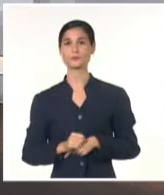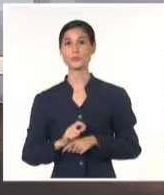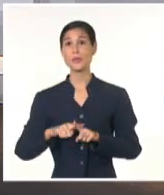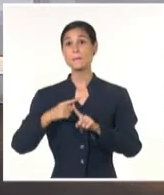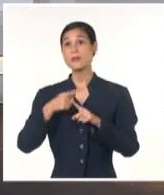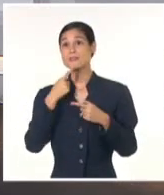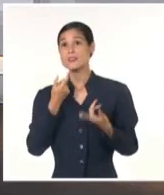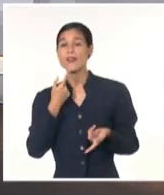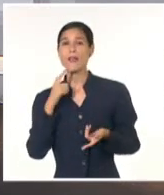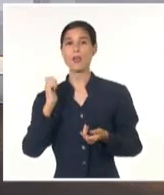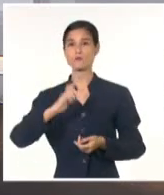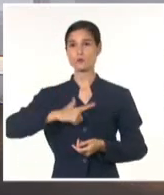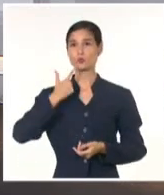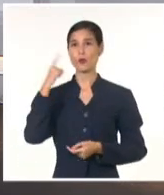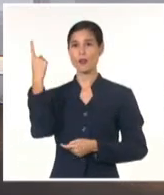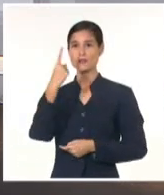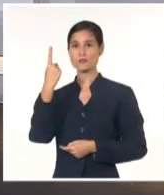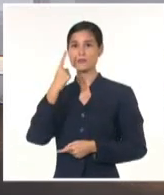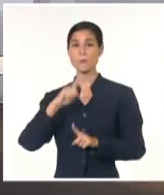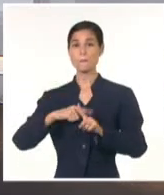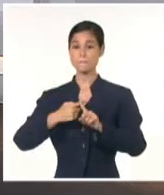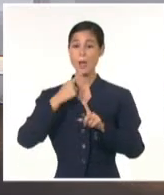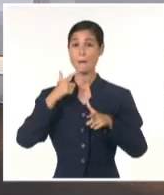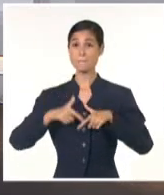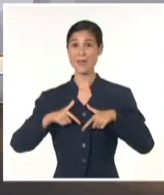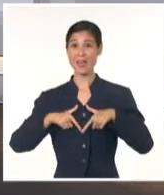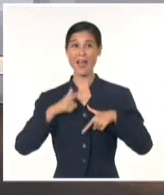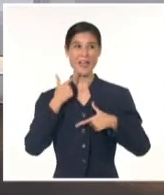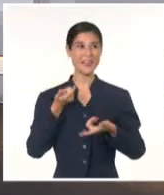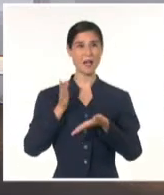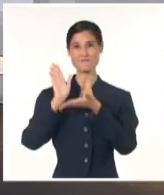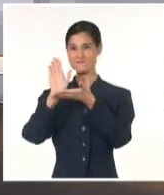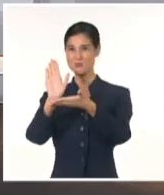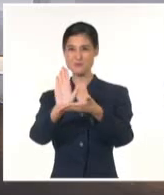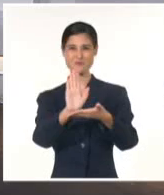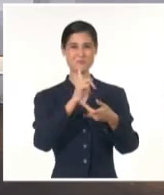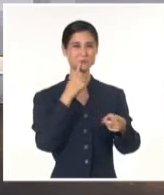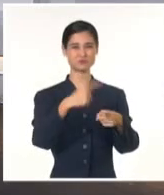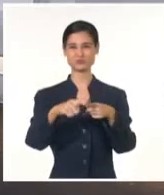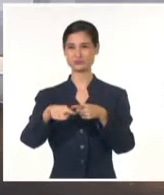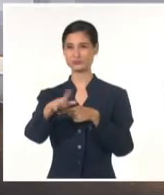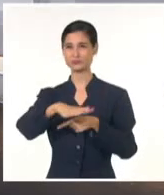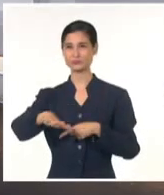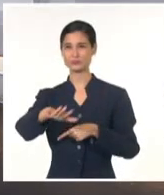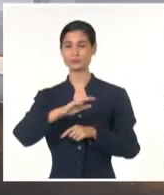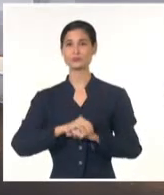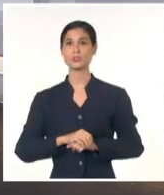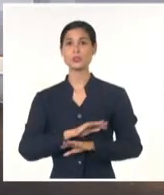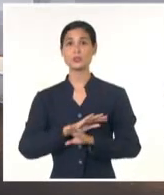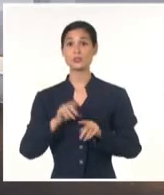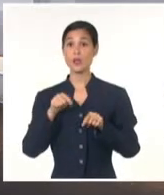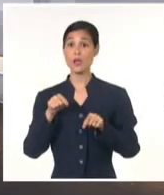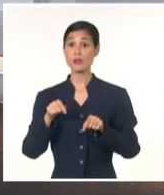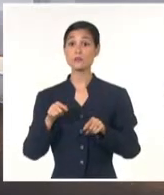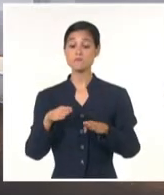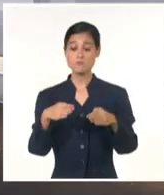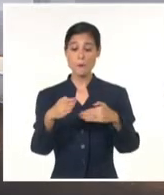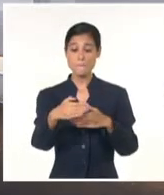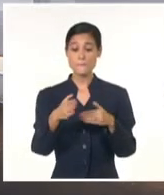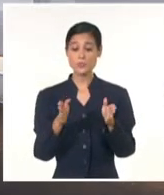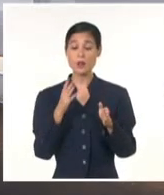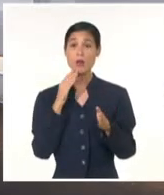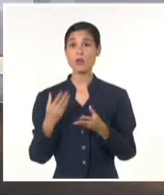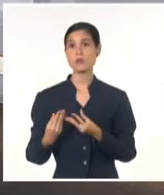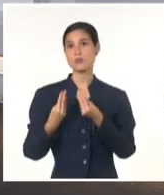nacional y la medalla Alejo Carpentier, entre otros reconocimientos. Su cadáver será expuesto en la funeraria de Marianao y el sepelio